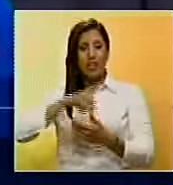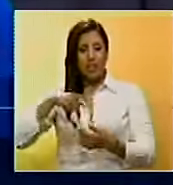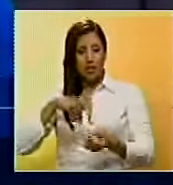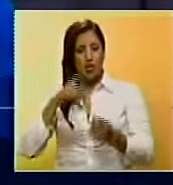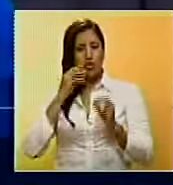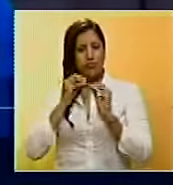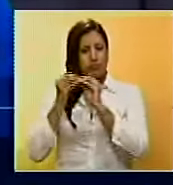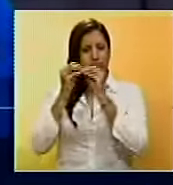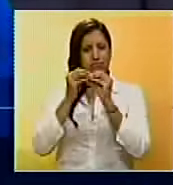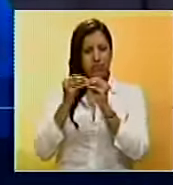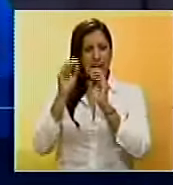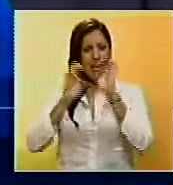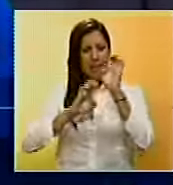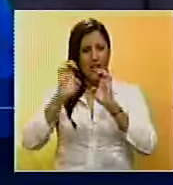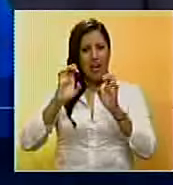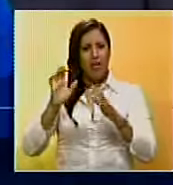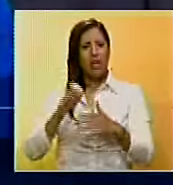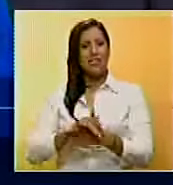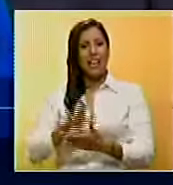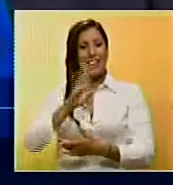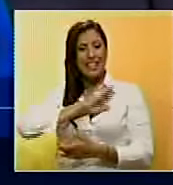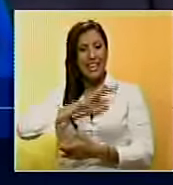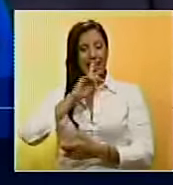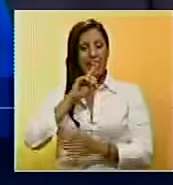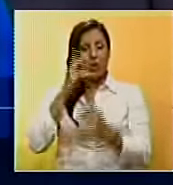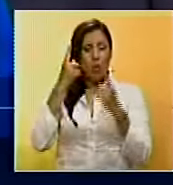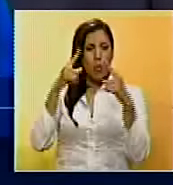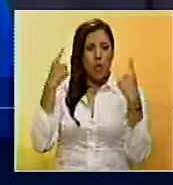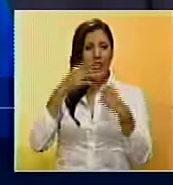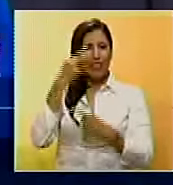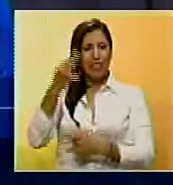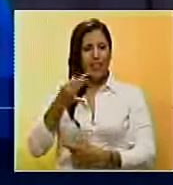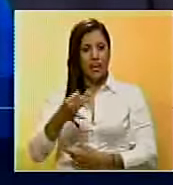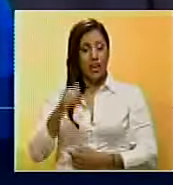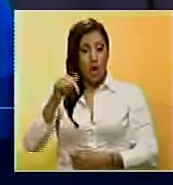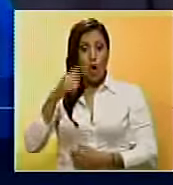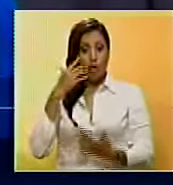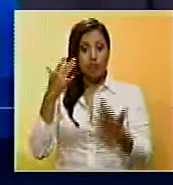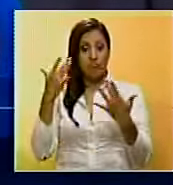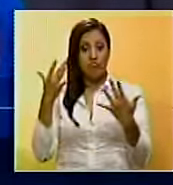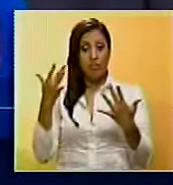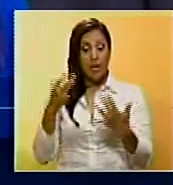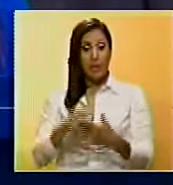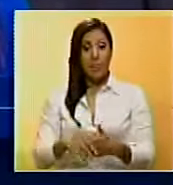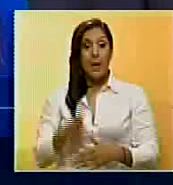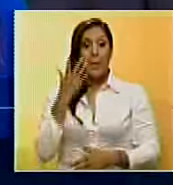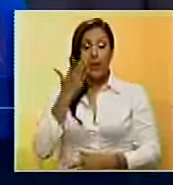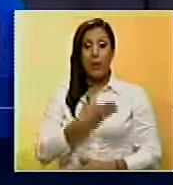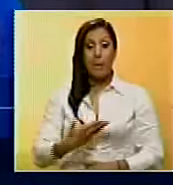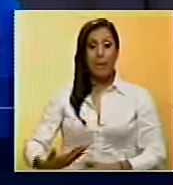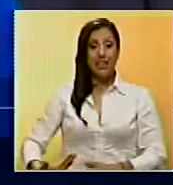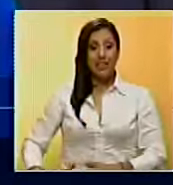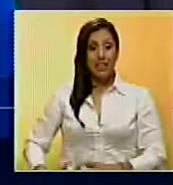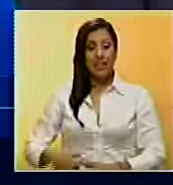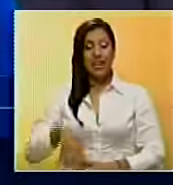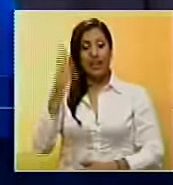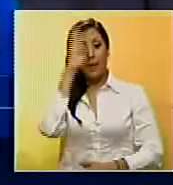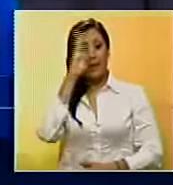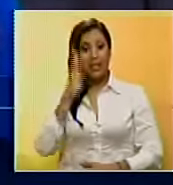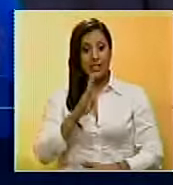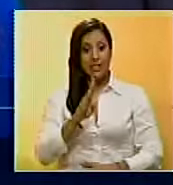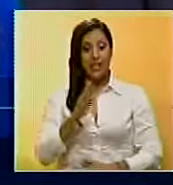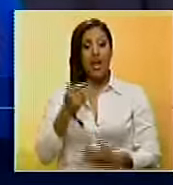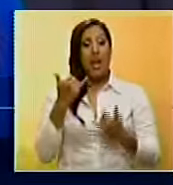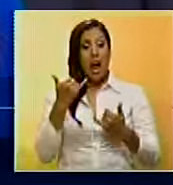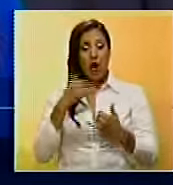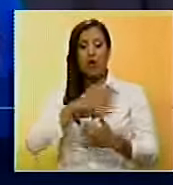esa restauración conservadora está obviando una realidad. Hoy lo vimos con lo que pasó con el presidente Lula da Silva.